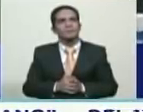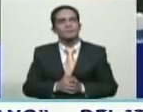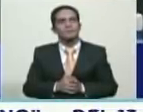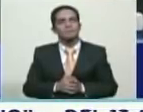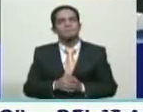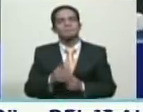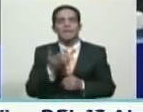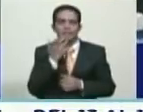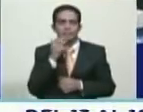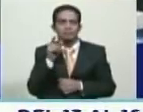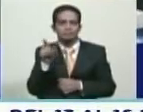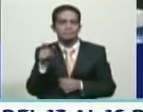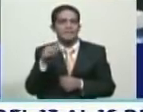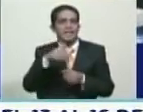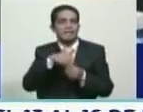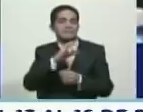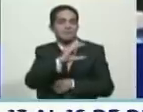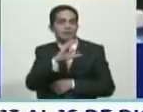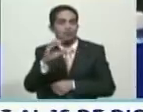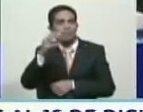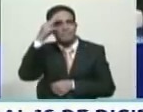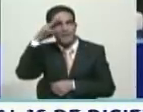en Cancún,